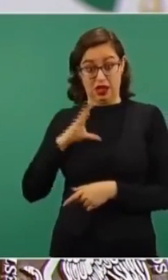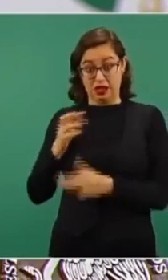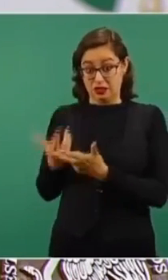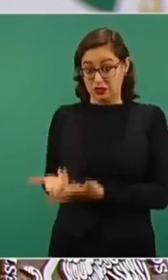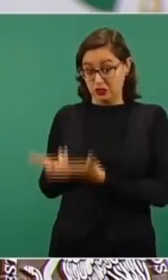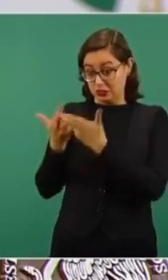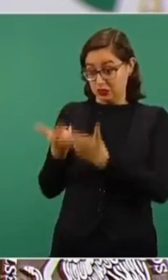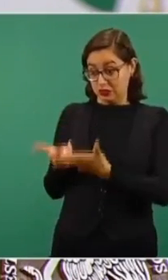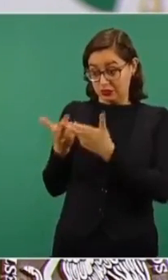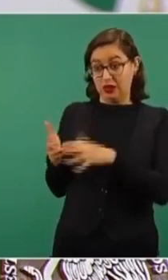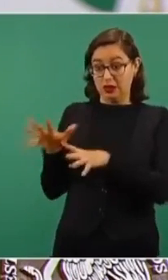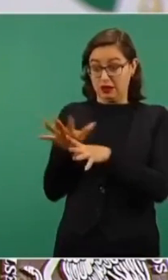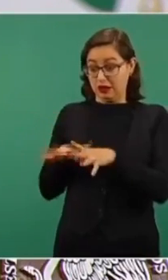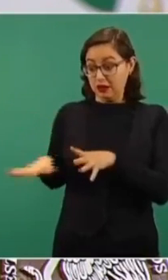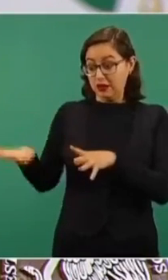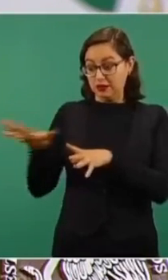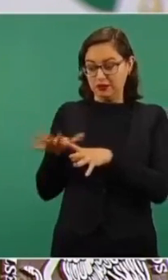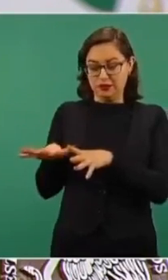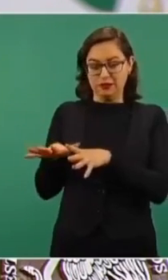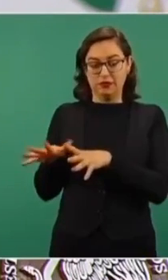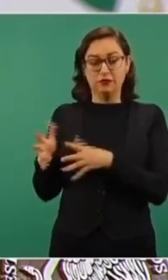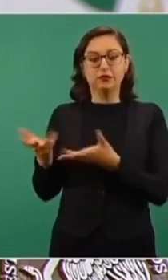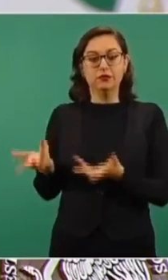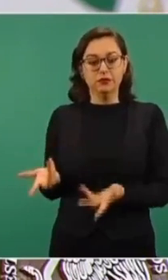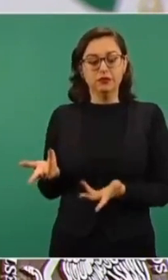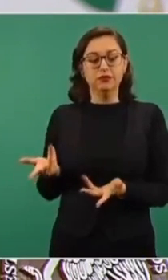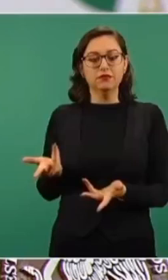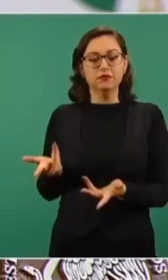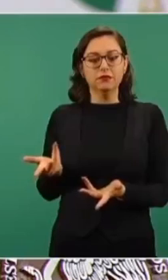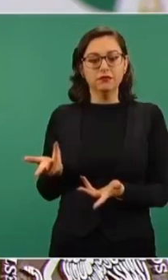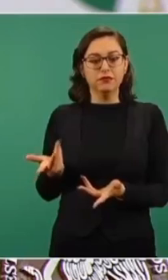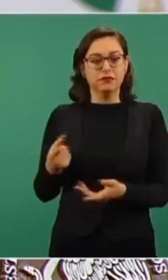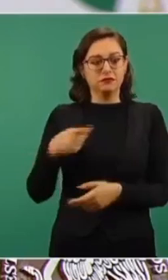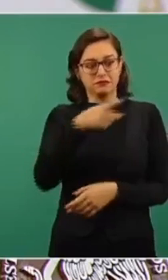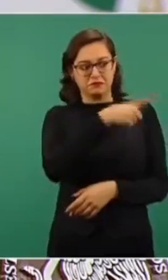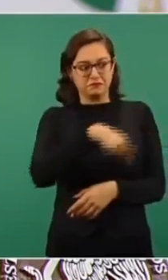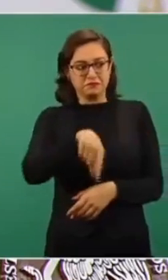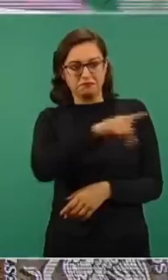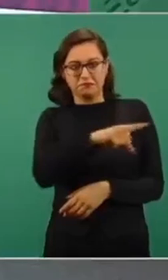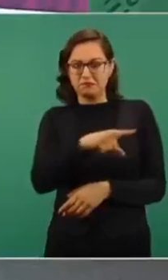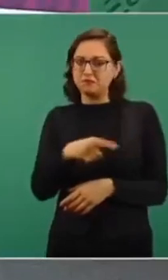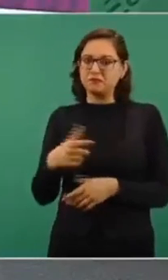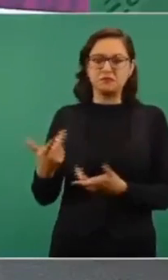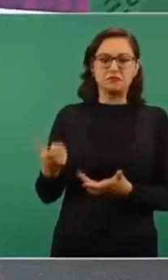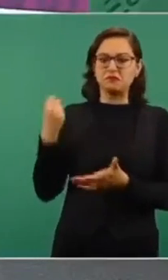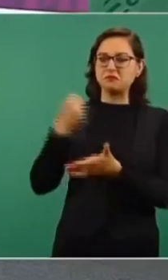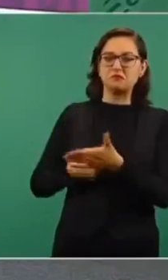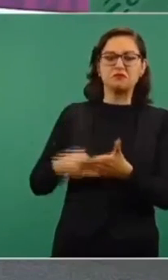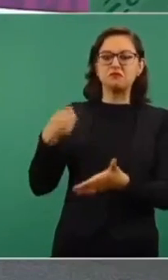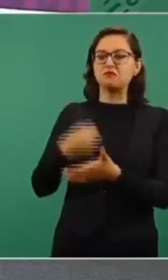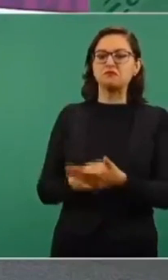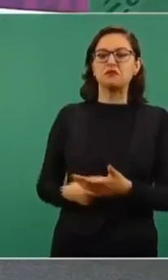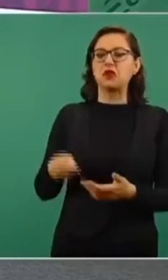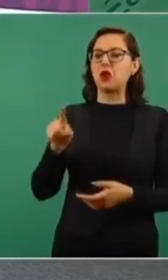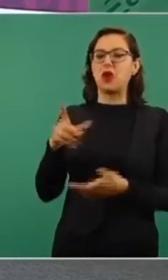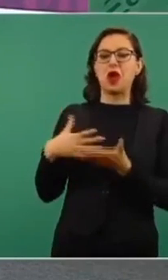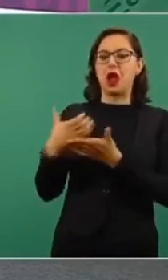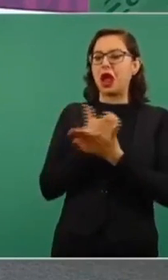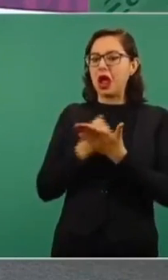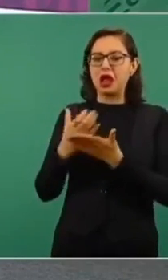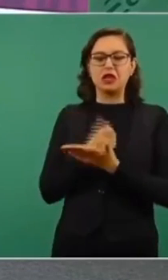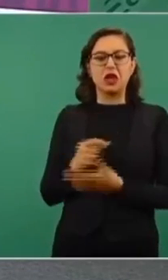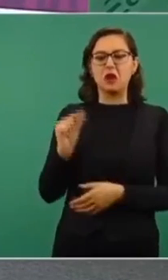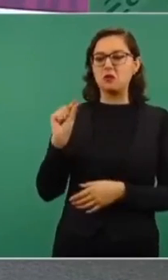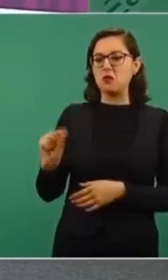Uyuni, generar condiciones de protesta por supuestamente muy pocas regalías, que muy largo